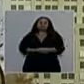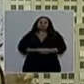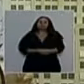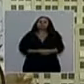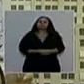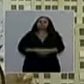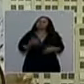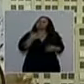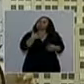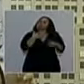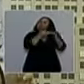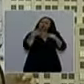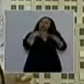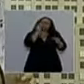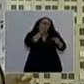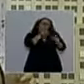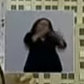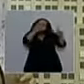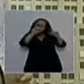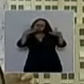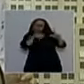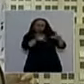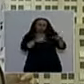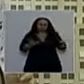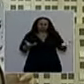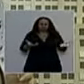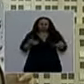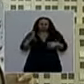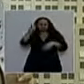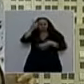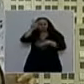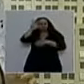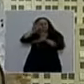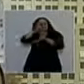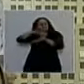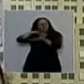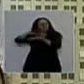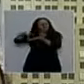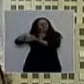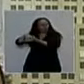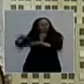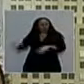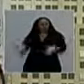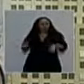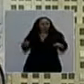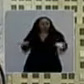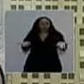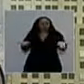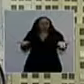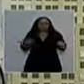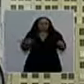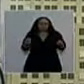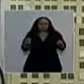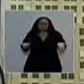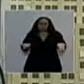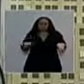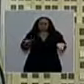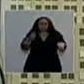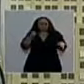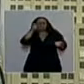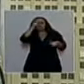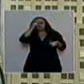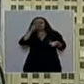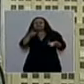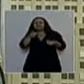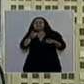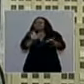anuncios de protección social que ha hecho en el día de hoy, muy importantes, y también sobre las críticas que fustigó hacia la oposición. Ciertamente hay que